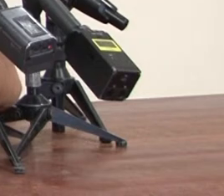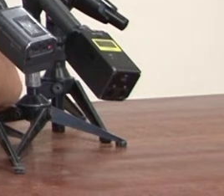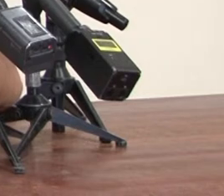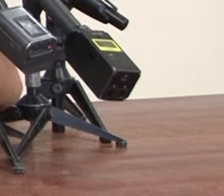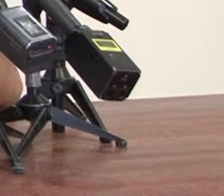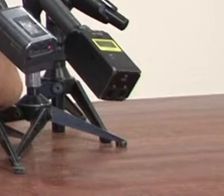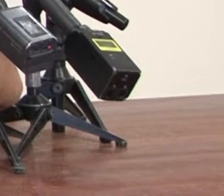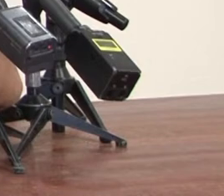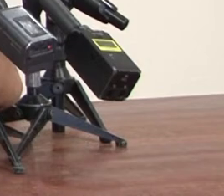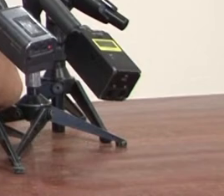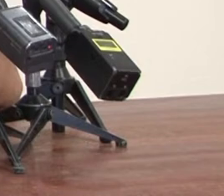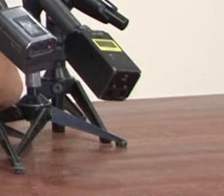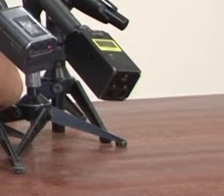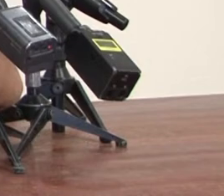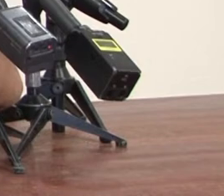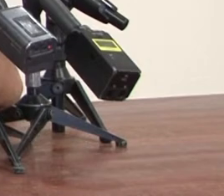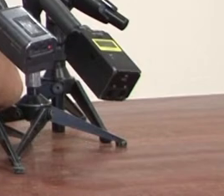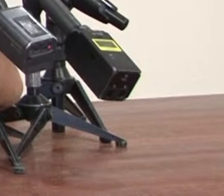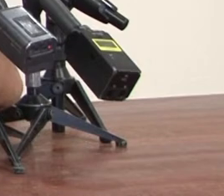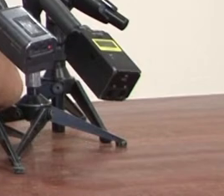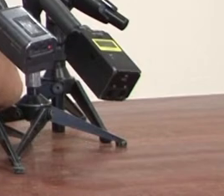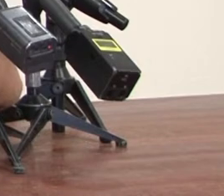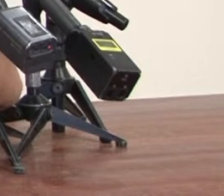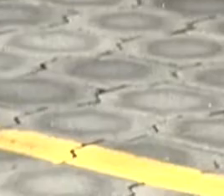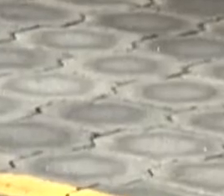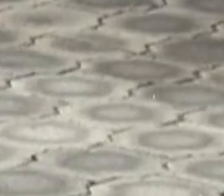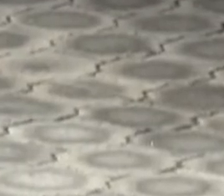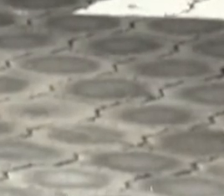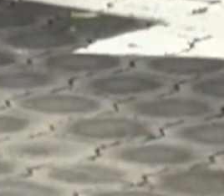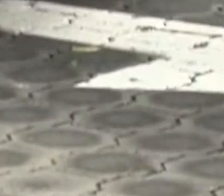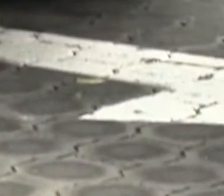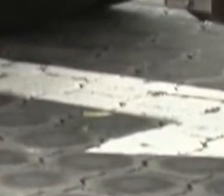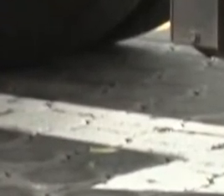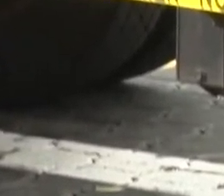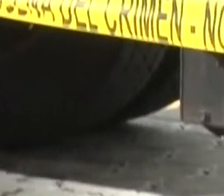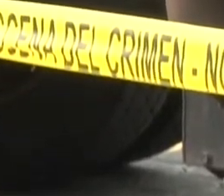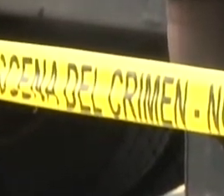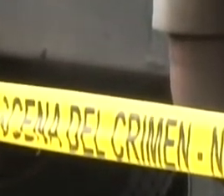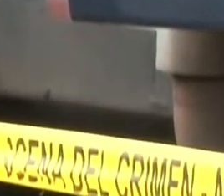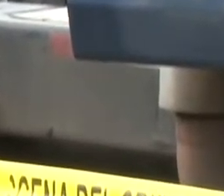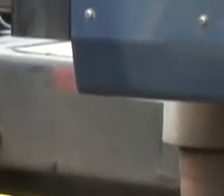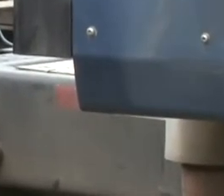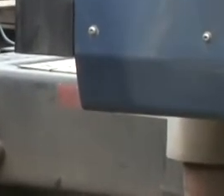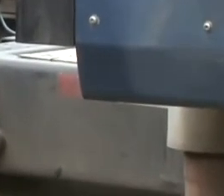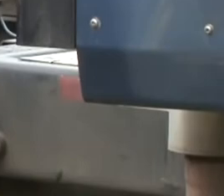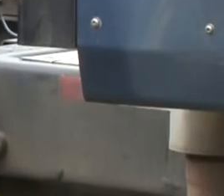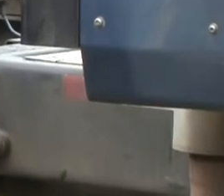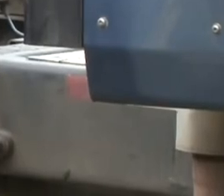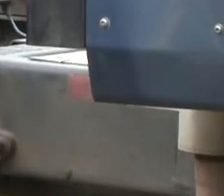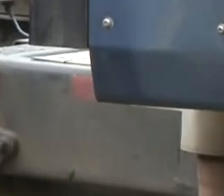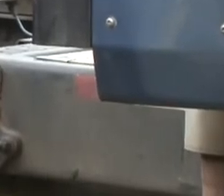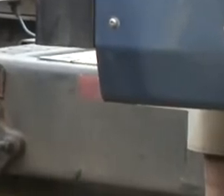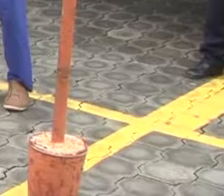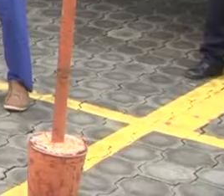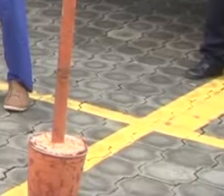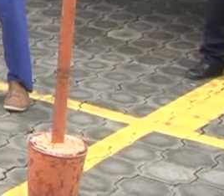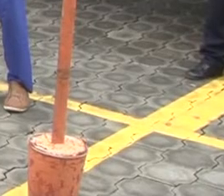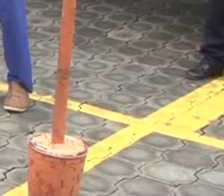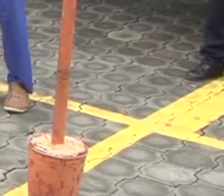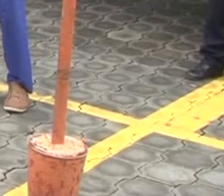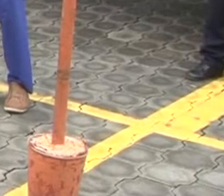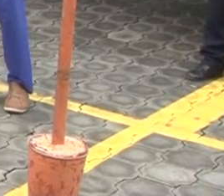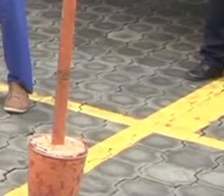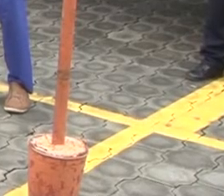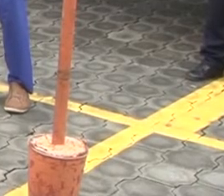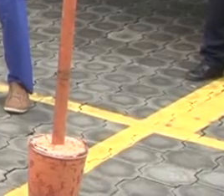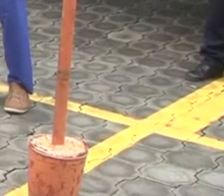de cocaína, el cabezal marca internacional y su remolque. El detenido será remitido a las autoridades competentes para